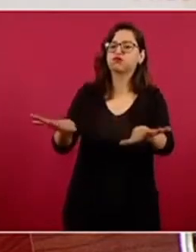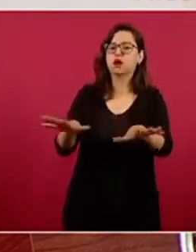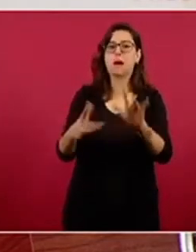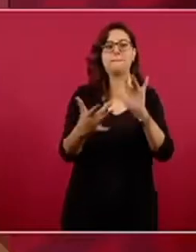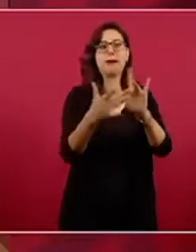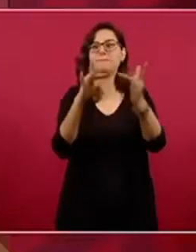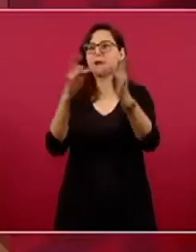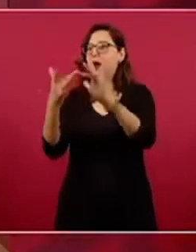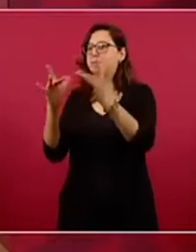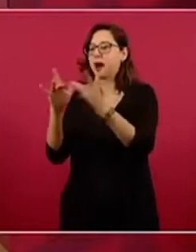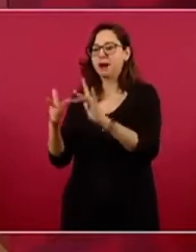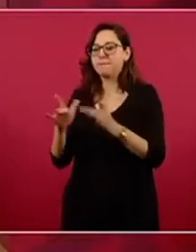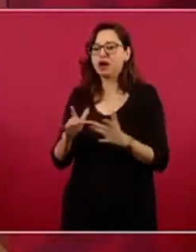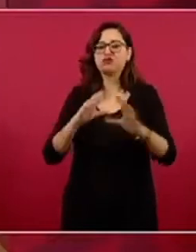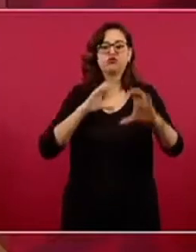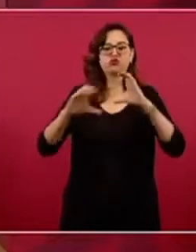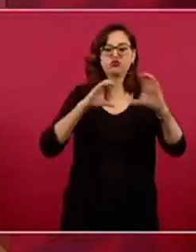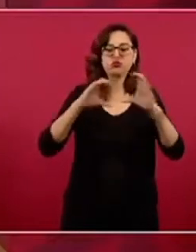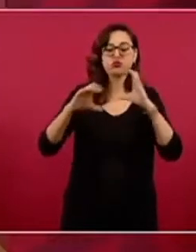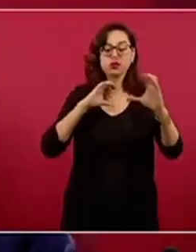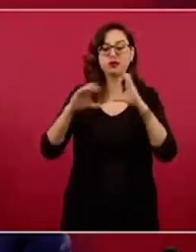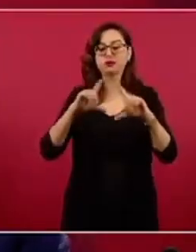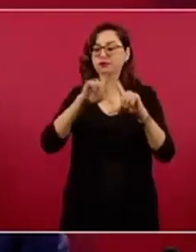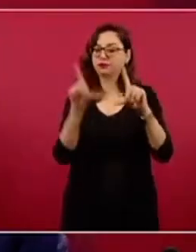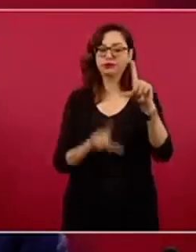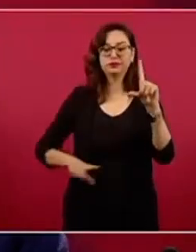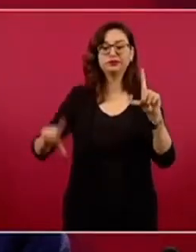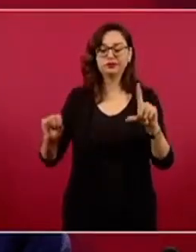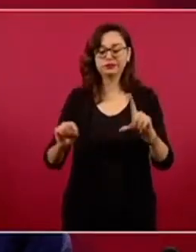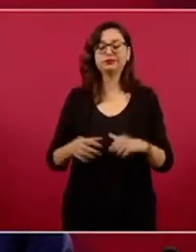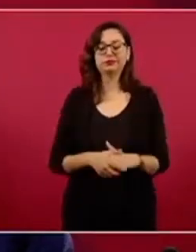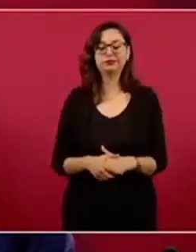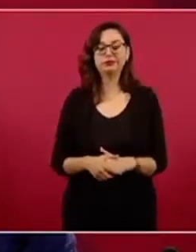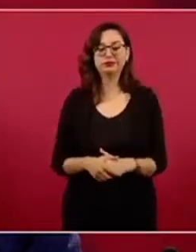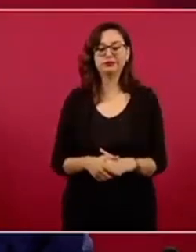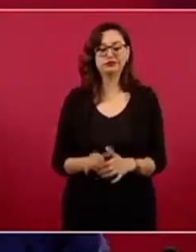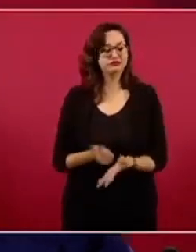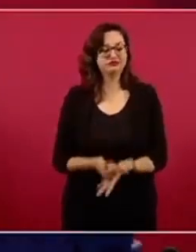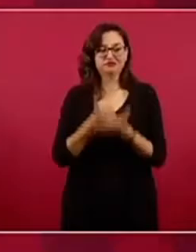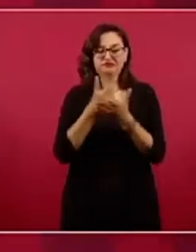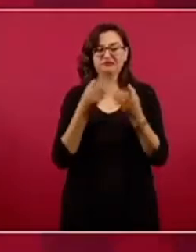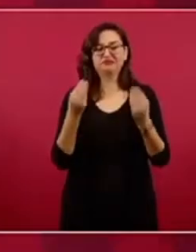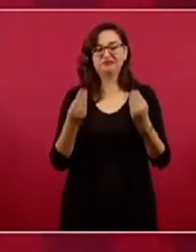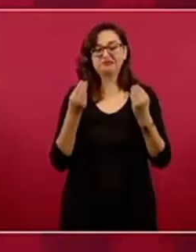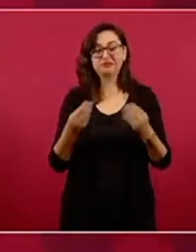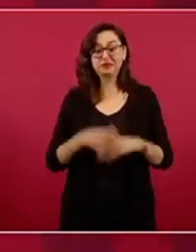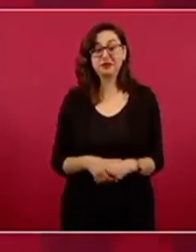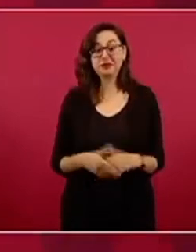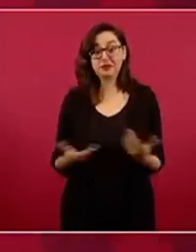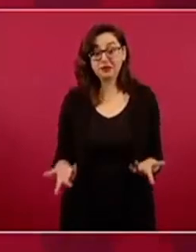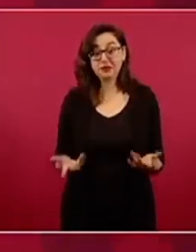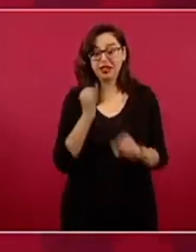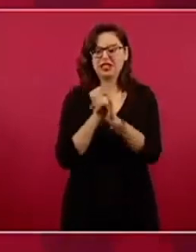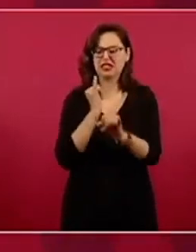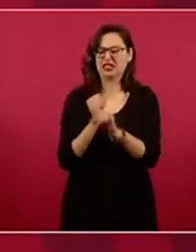conectar, de comunicar a todo el país. Acuérdense que el internet es